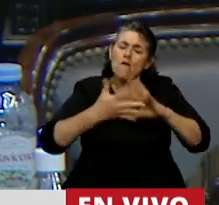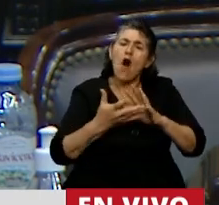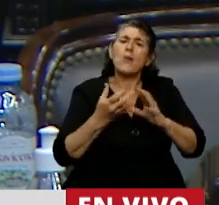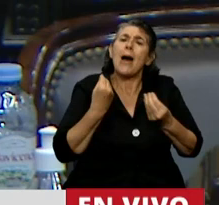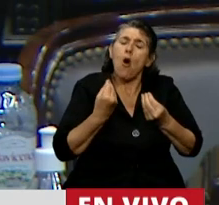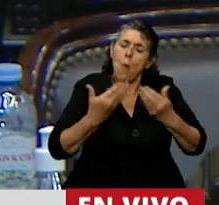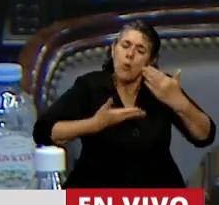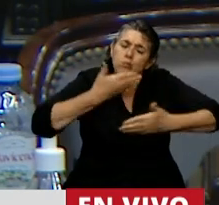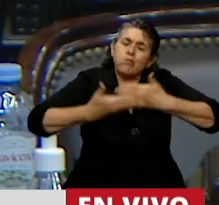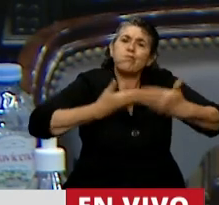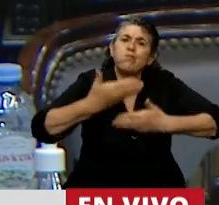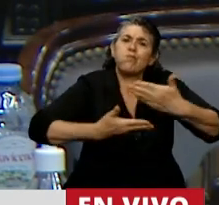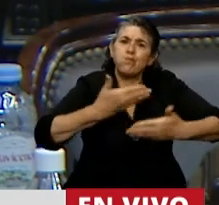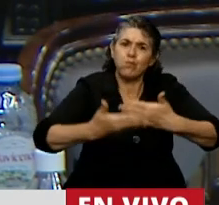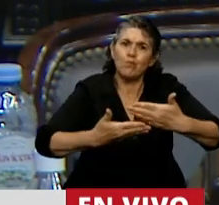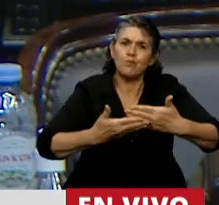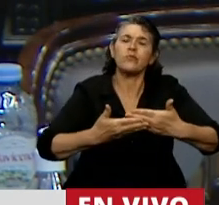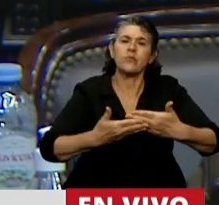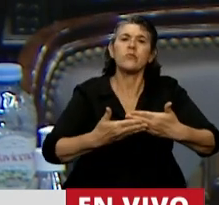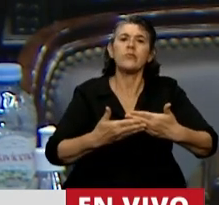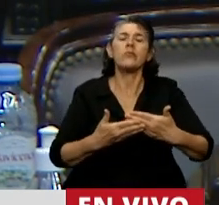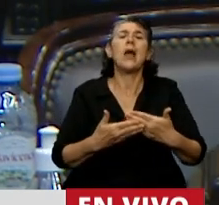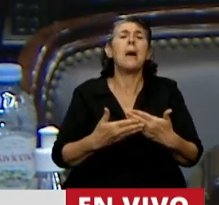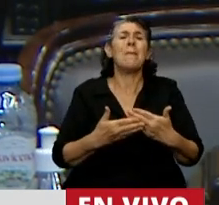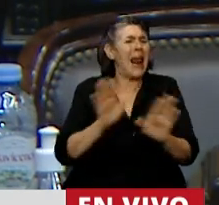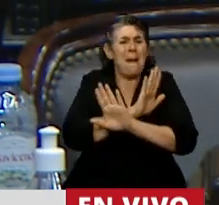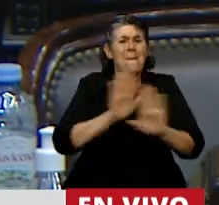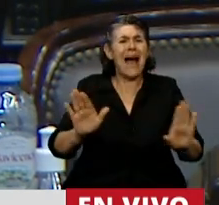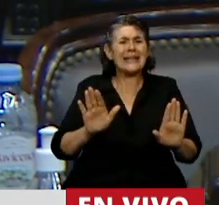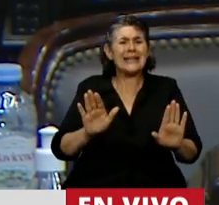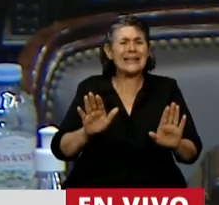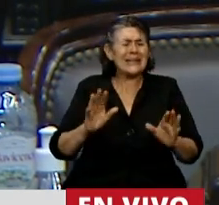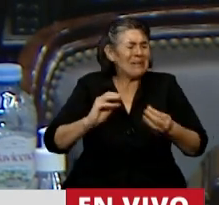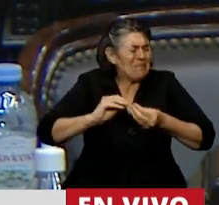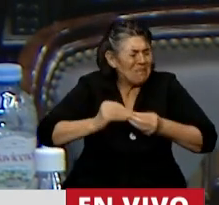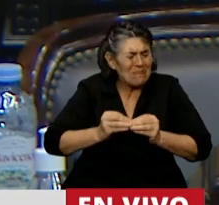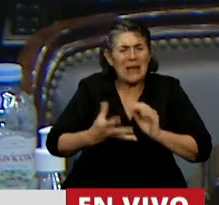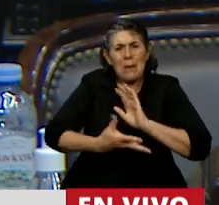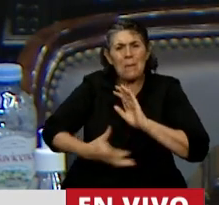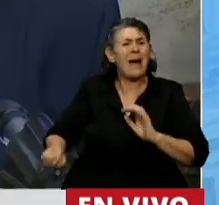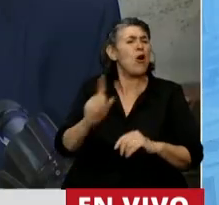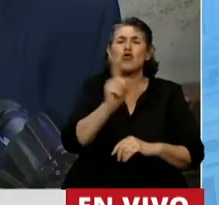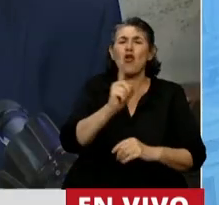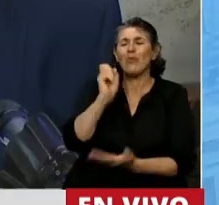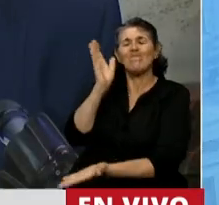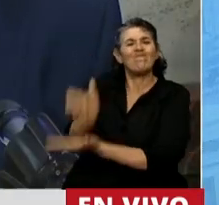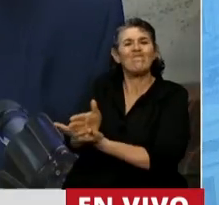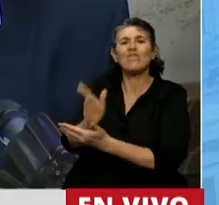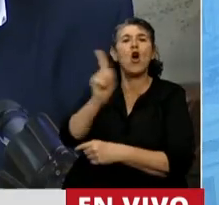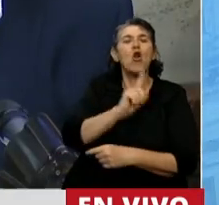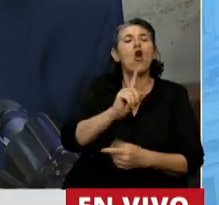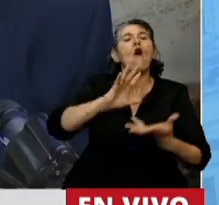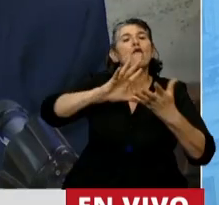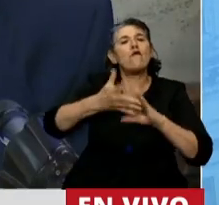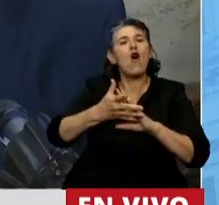que concebimos como posible para que se evite la tragedia del aborto, pero no a través de la penalización, sino del auxilio y la